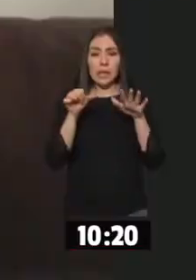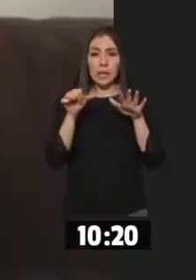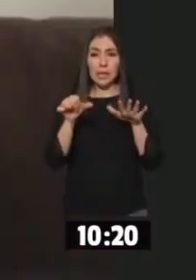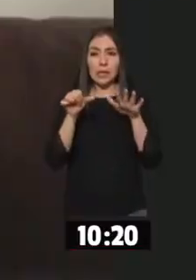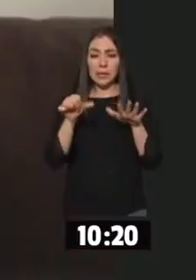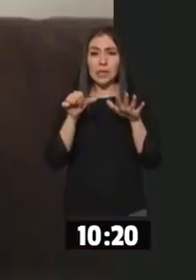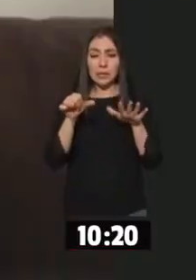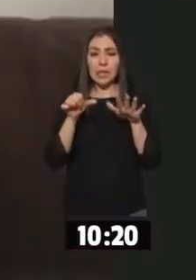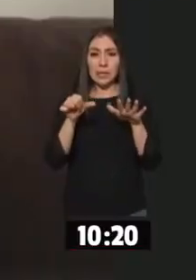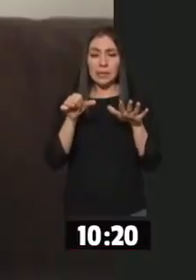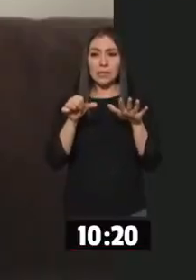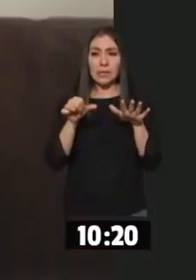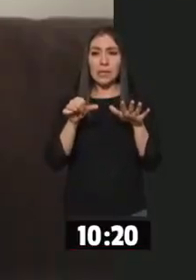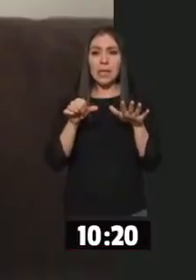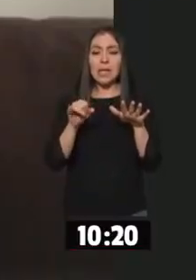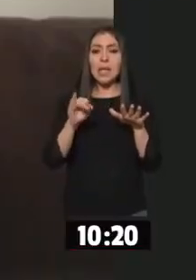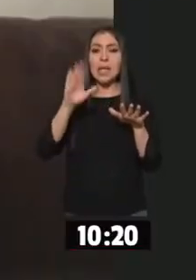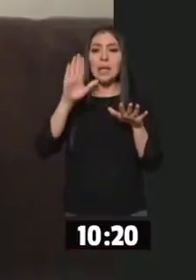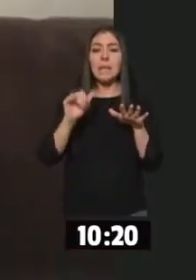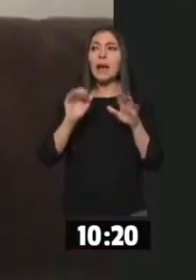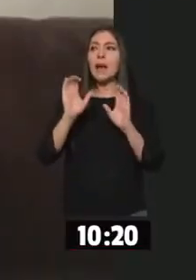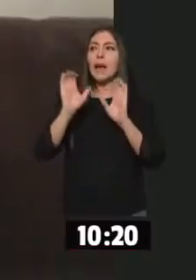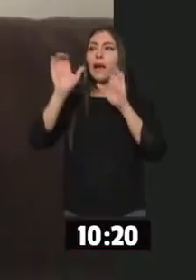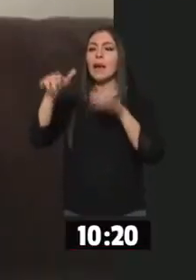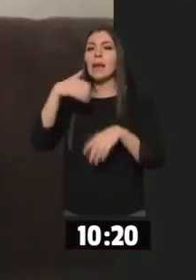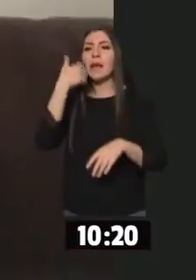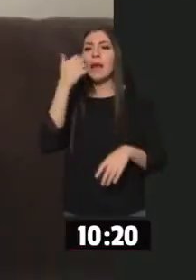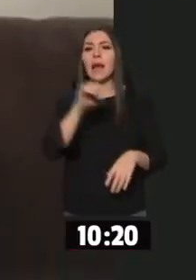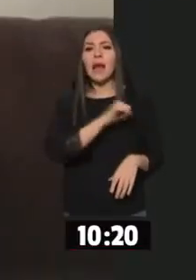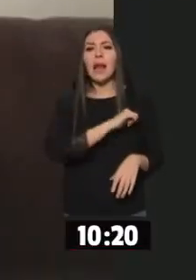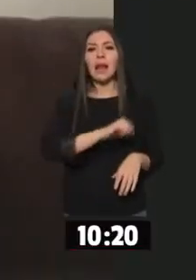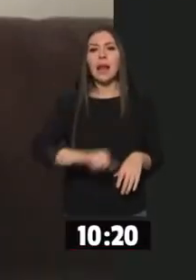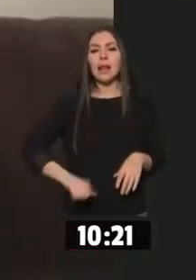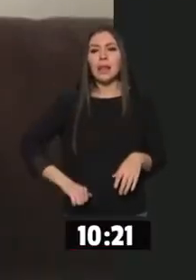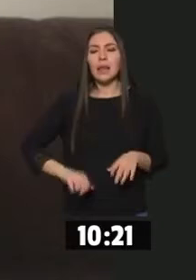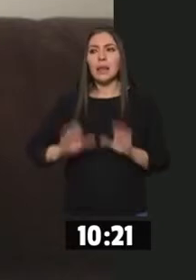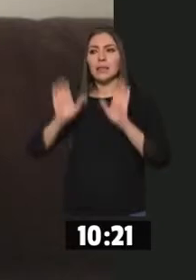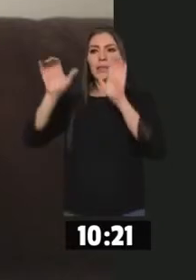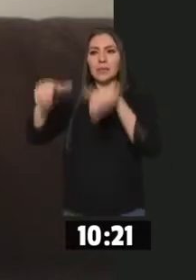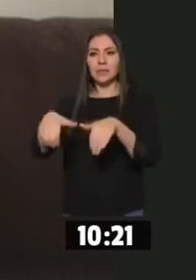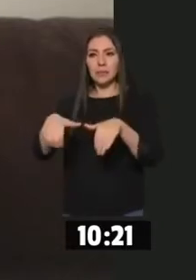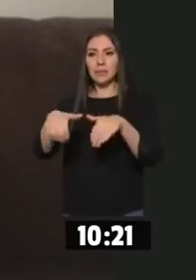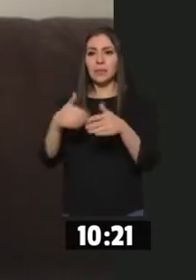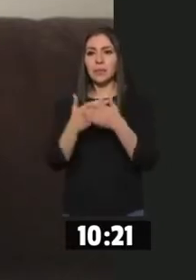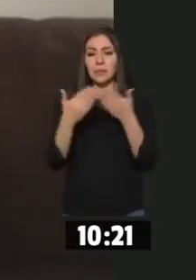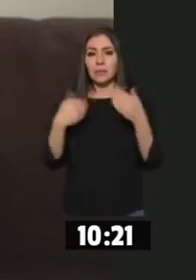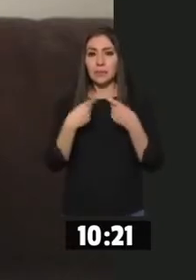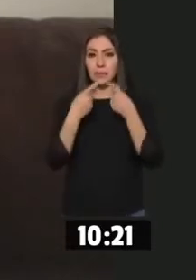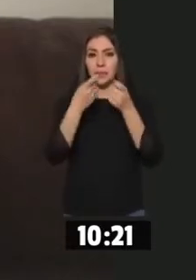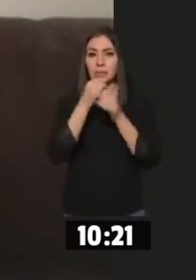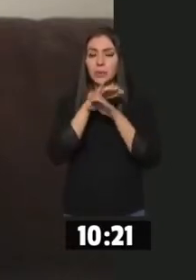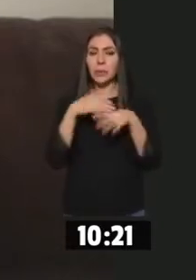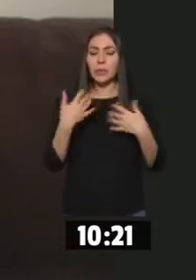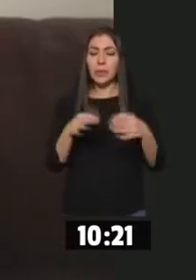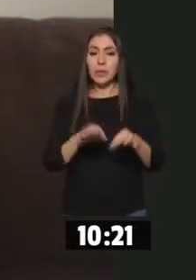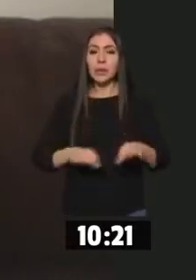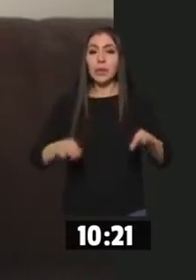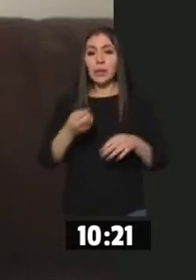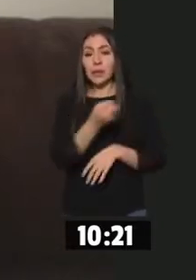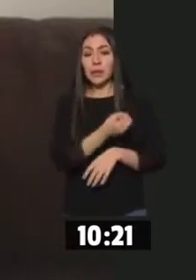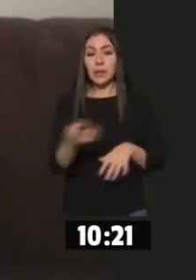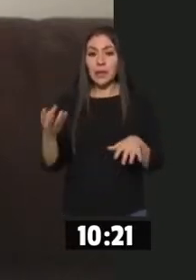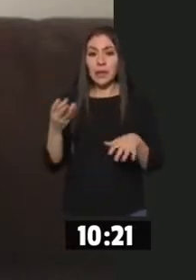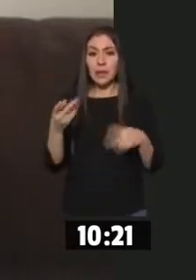a competir por alcaldías. Y el dato que te voy a dar me parece muy revelador. De estos